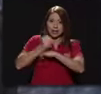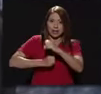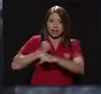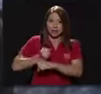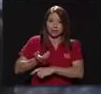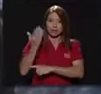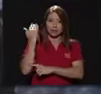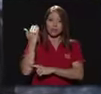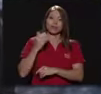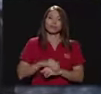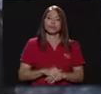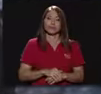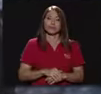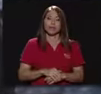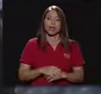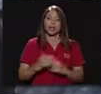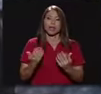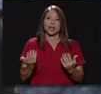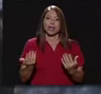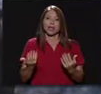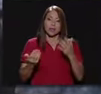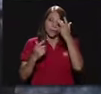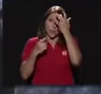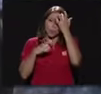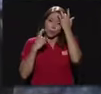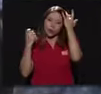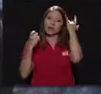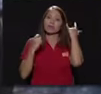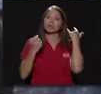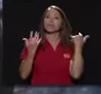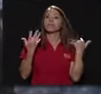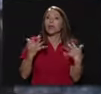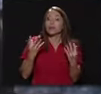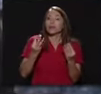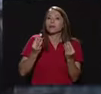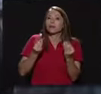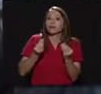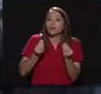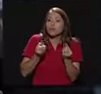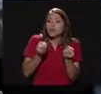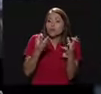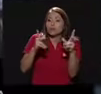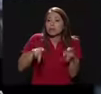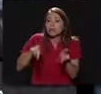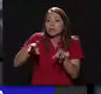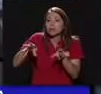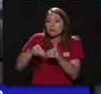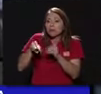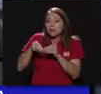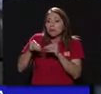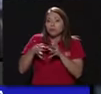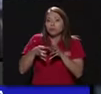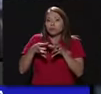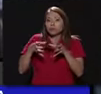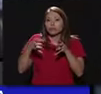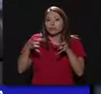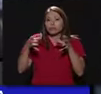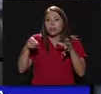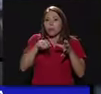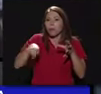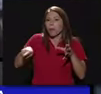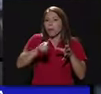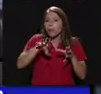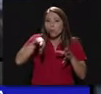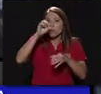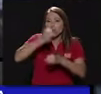año pasado, en el sentido de que se está acumulando una gran cantidad de personas que no encuentran trabajo